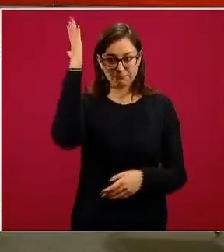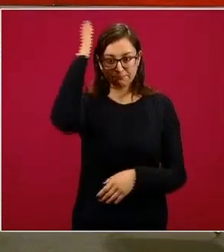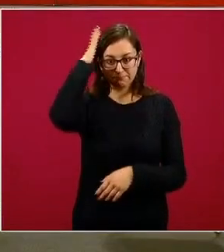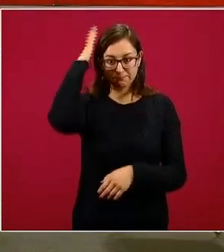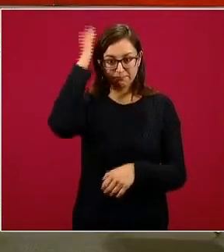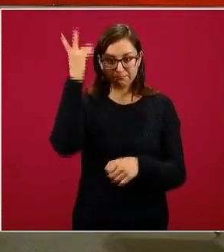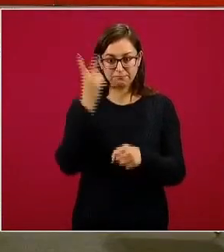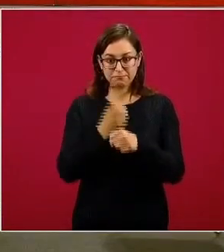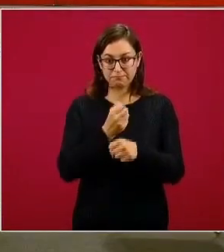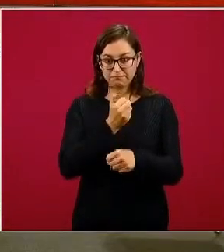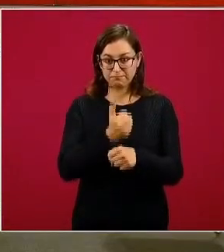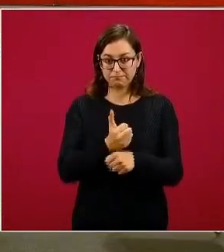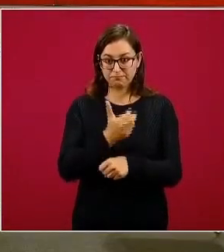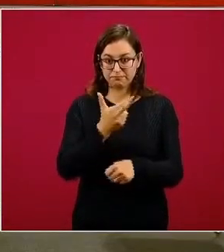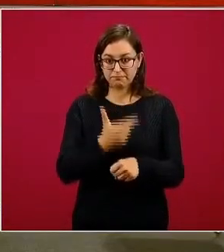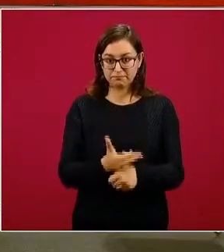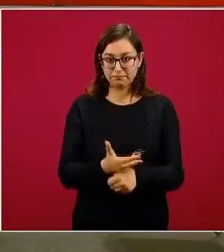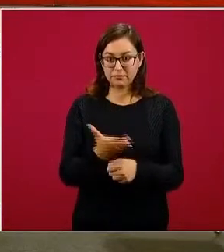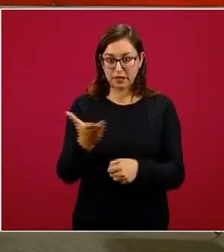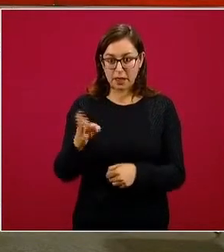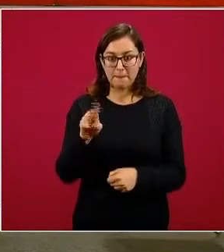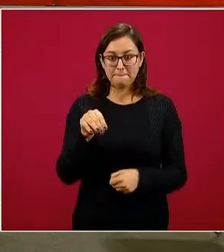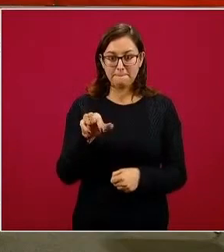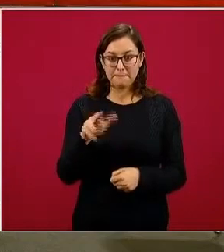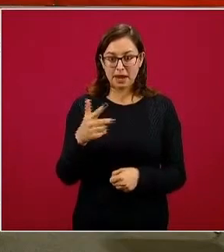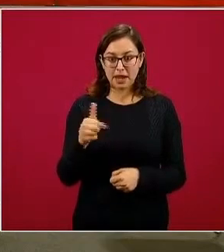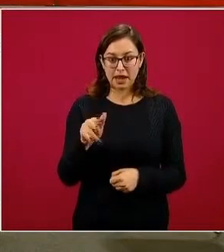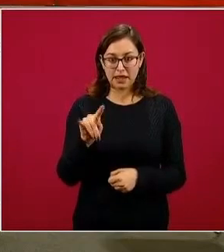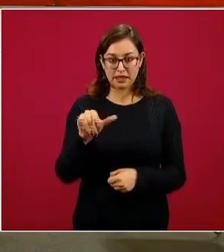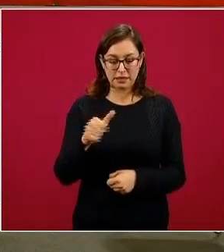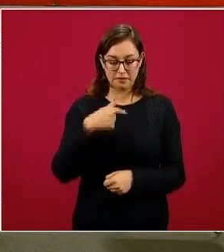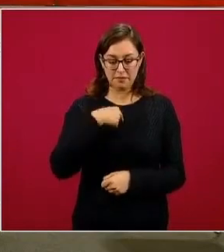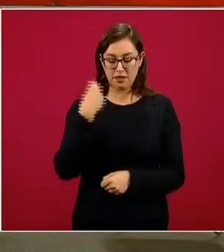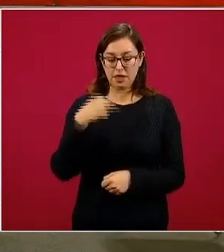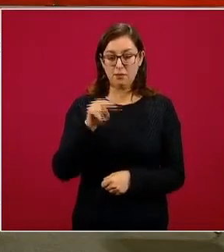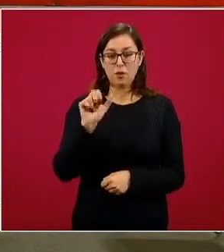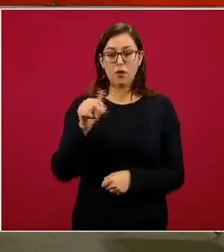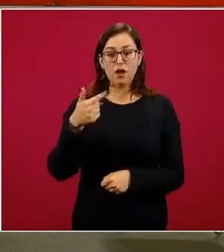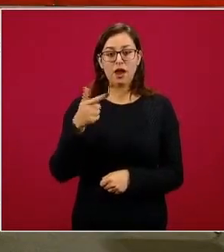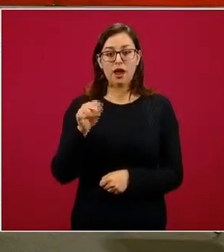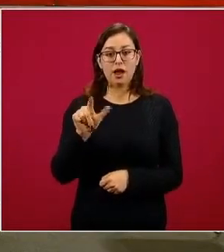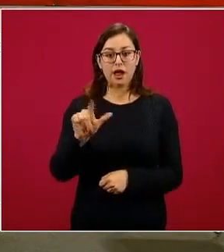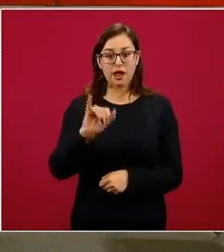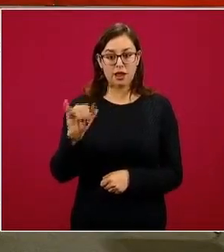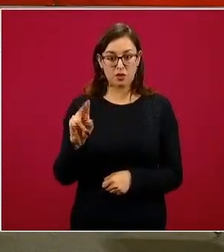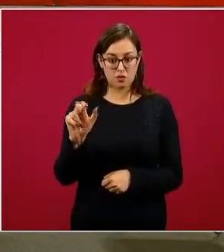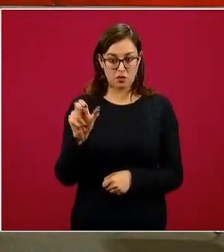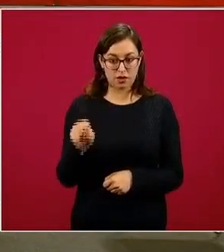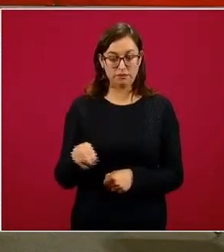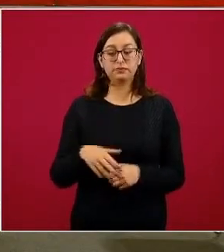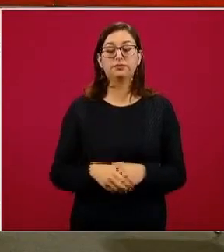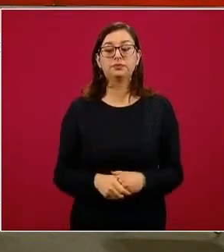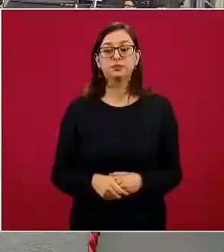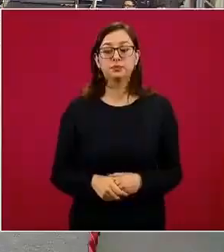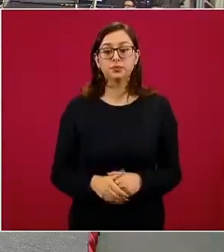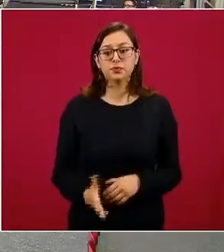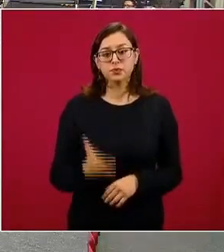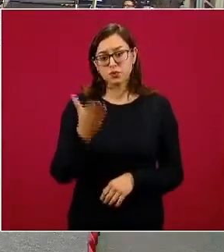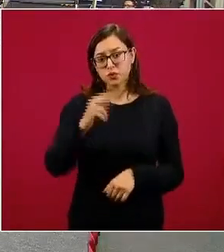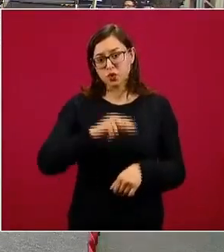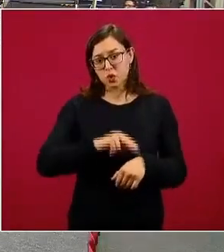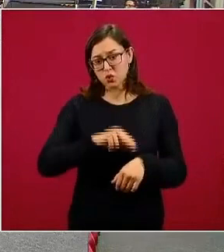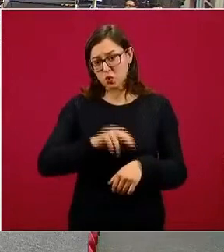subsecretario Carlos Eduardo Margarita. Buenas noches. Ángel Juan Sánchez del Arsenal. Doctor Alomía, si me permite, hoy